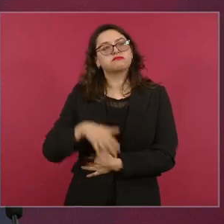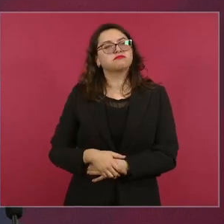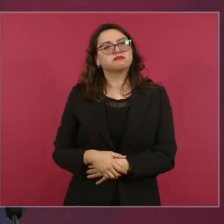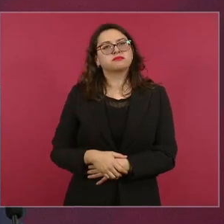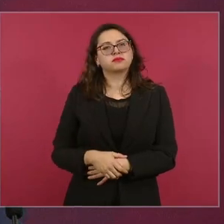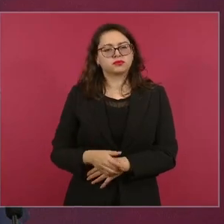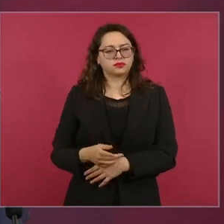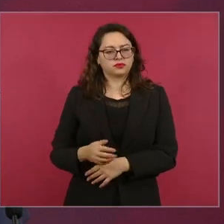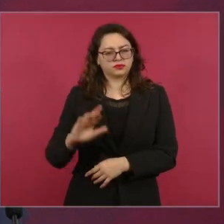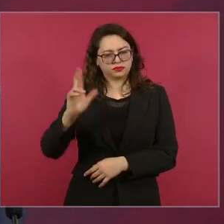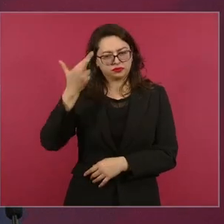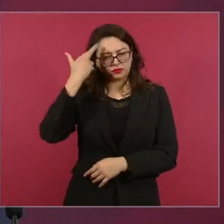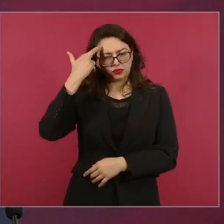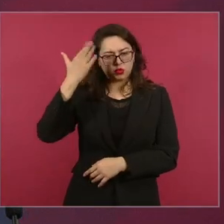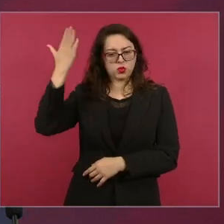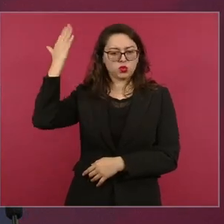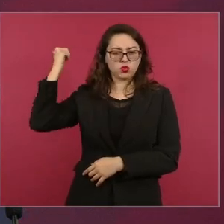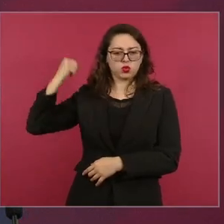a las tensiones,